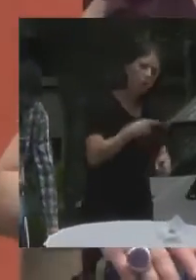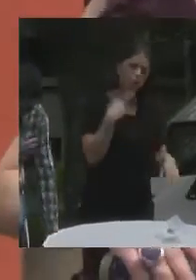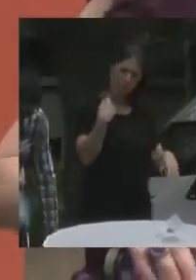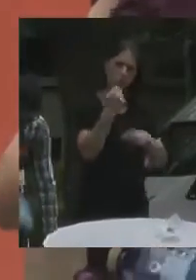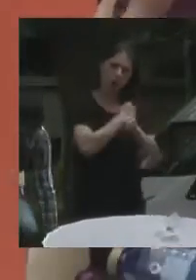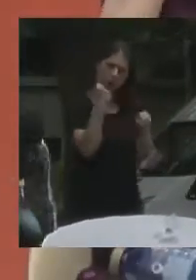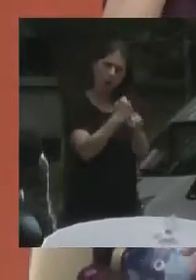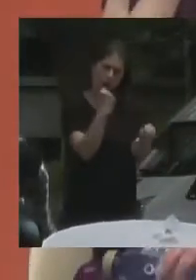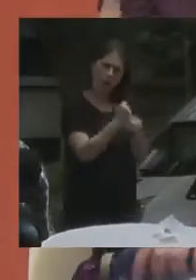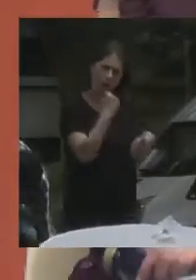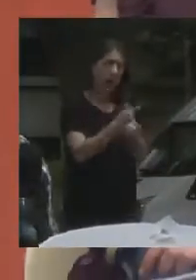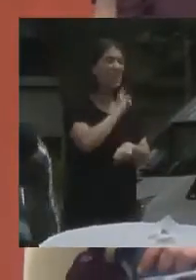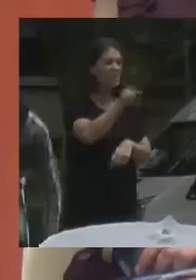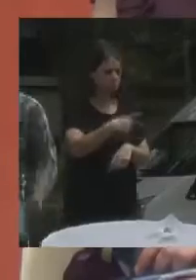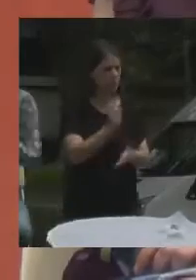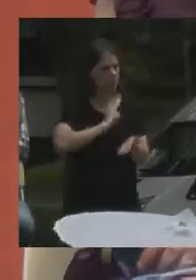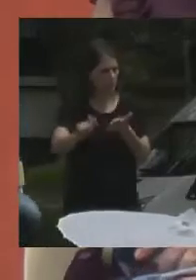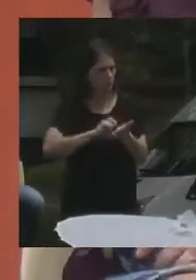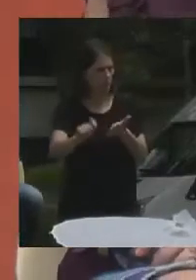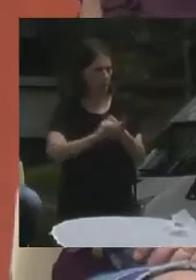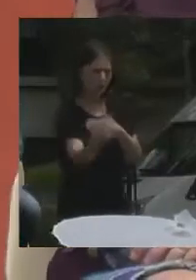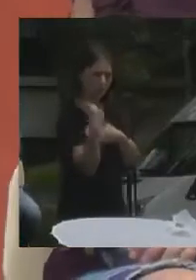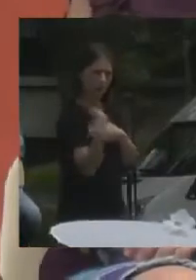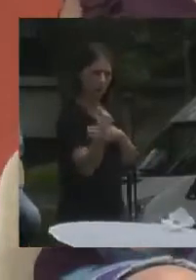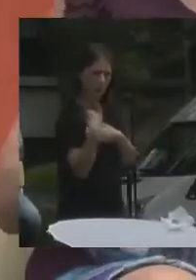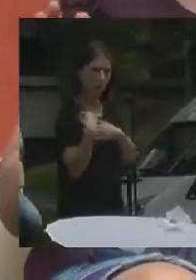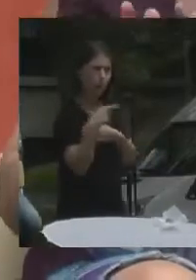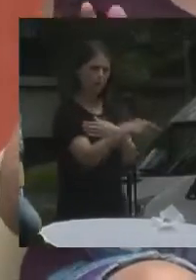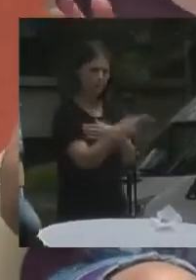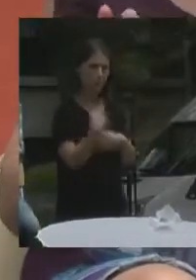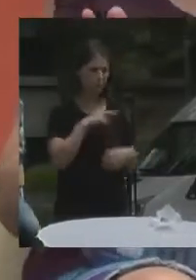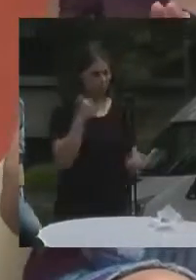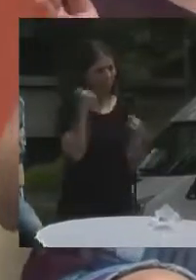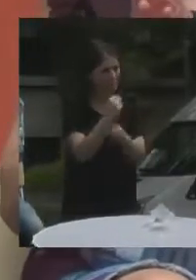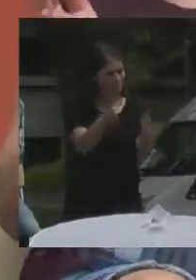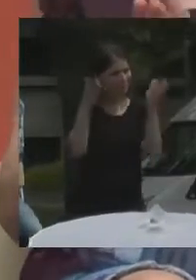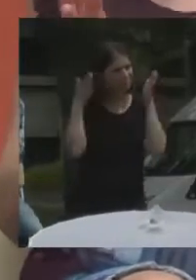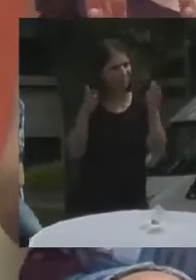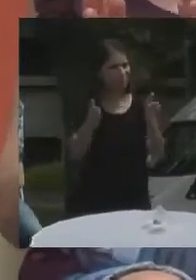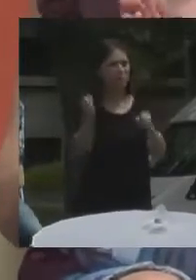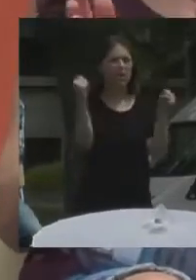cos deberes. Eso é o que nós vamos facer, traballar e traballar e traballar